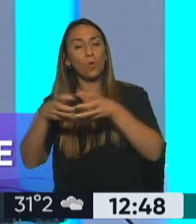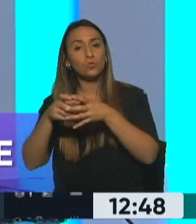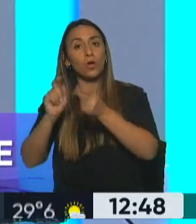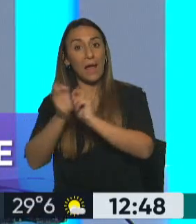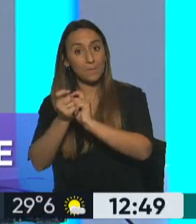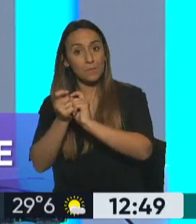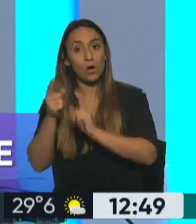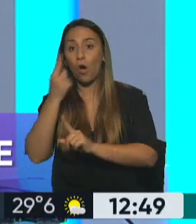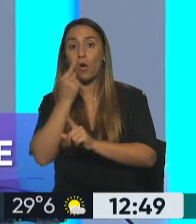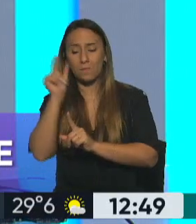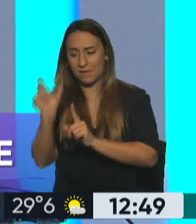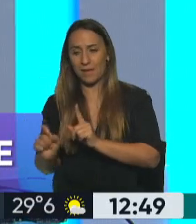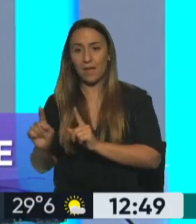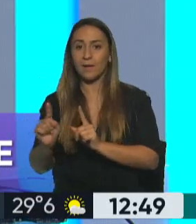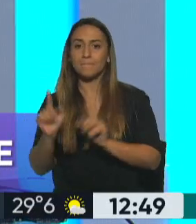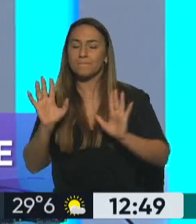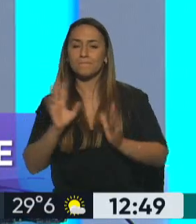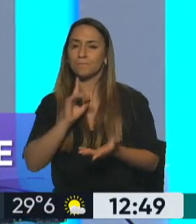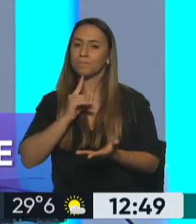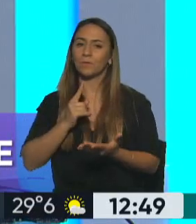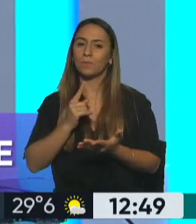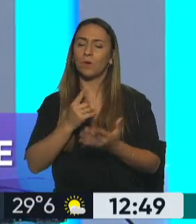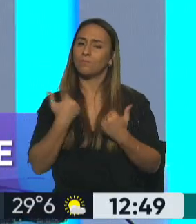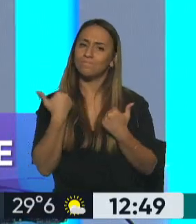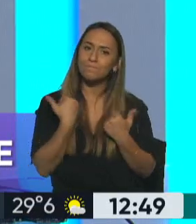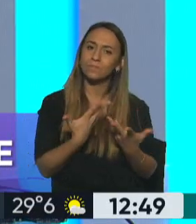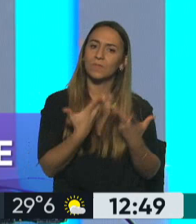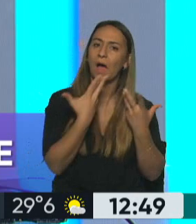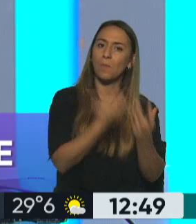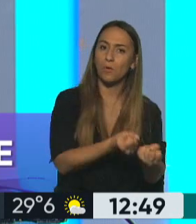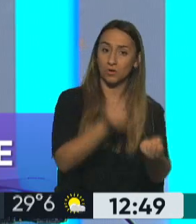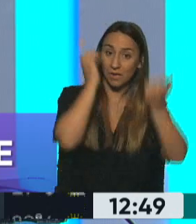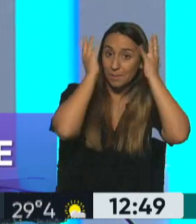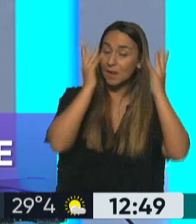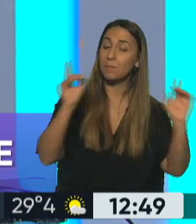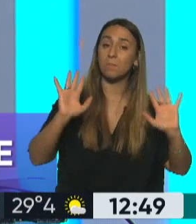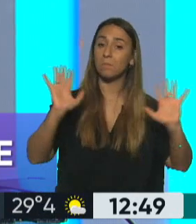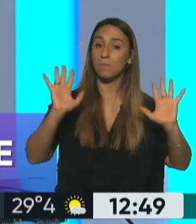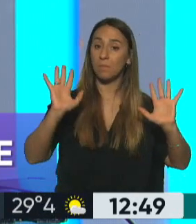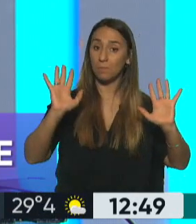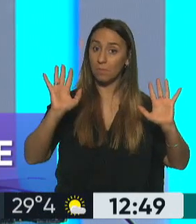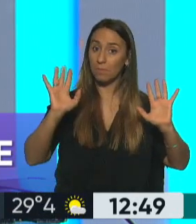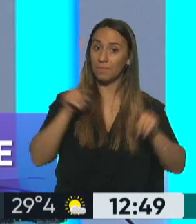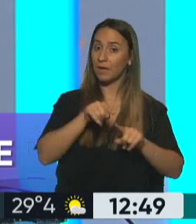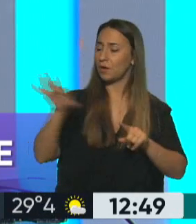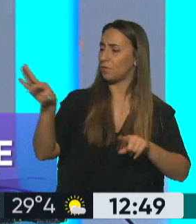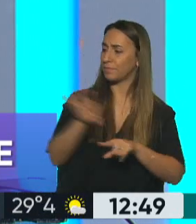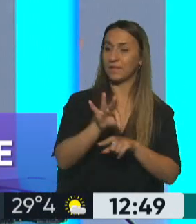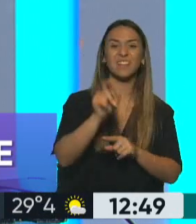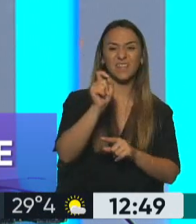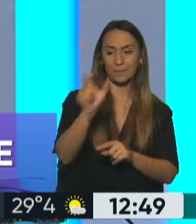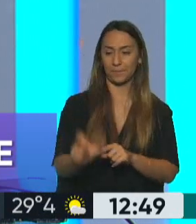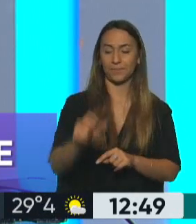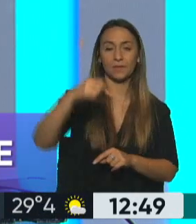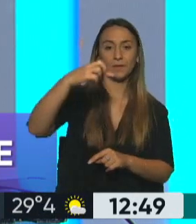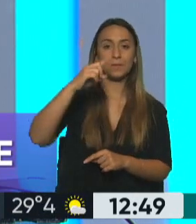inclinó prácticamente decididamente hacia Javier Milei, pero hoy que lo rescató Javier Milei, que es Miguel Pichetto. Sí. Es un